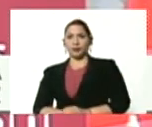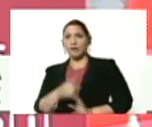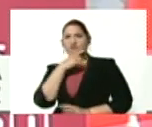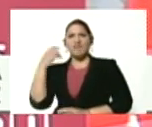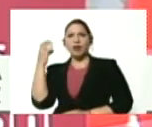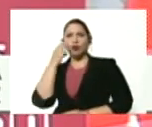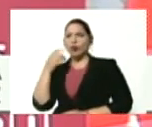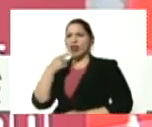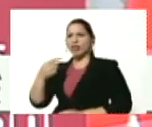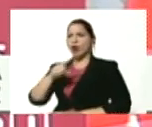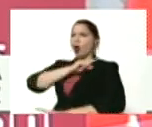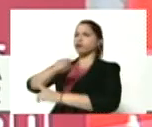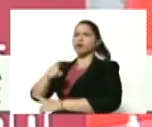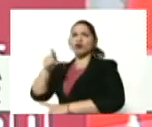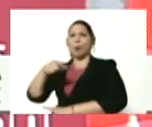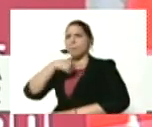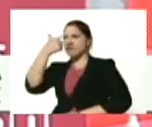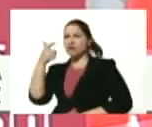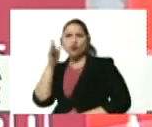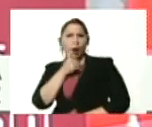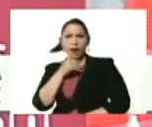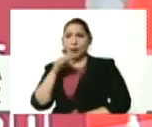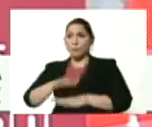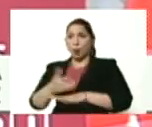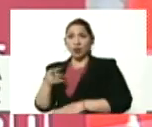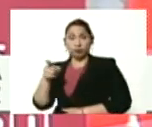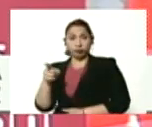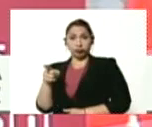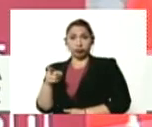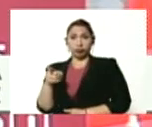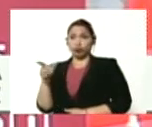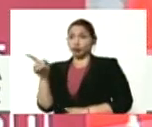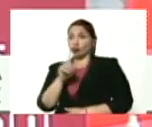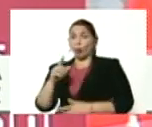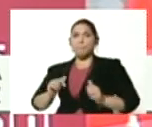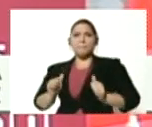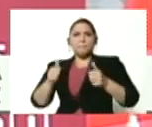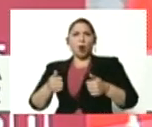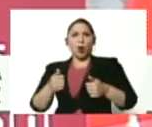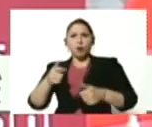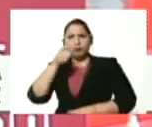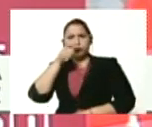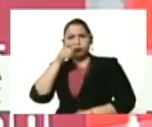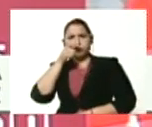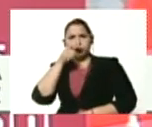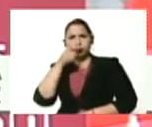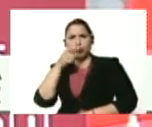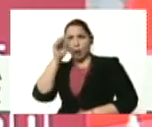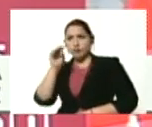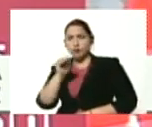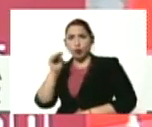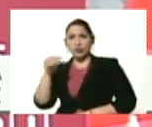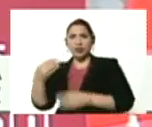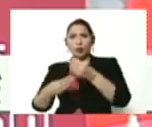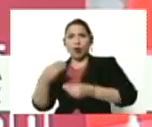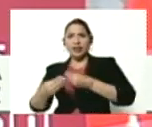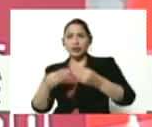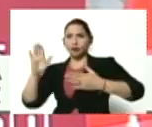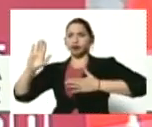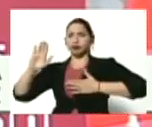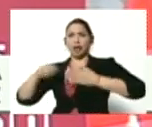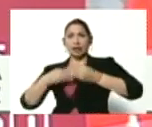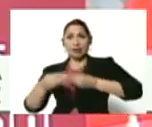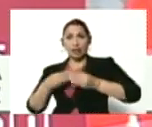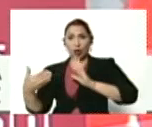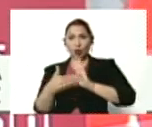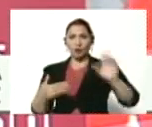un cobarde porque no había iniciado las operaciones que le había prometido que realizaría. Fíjense